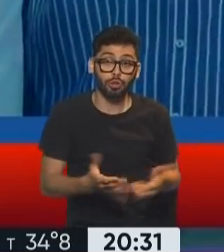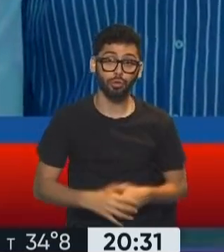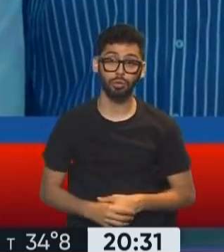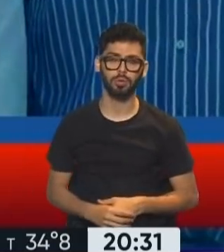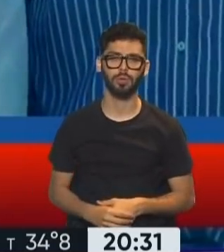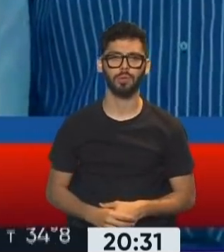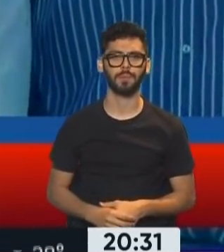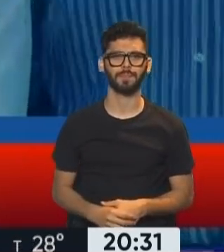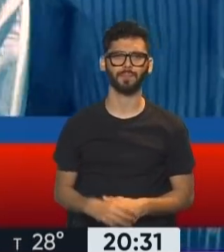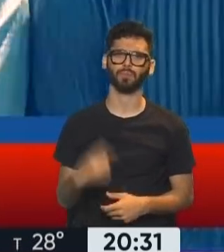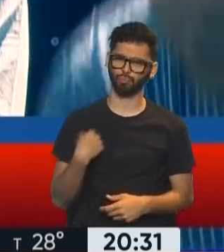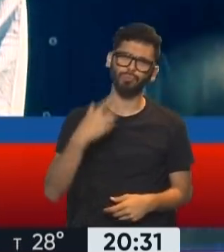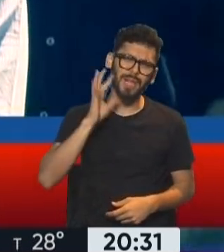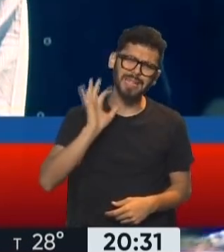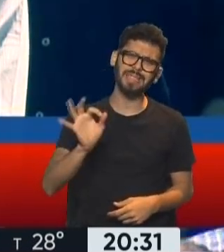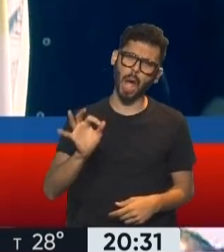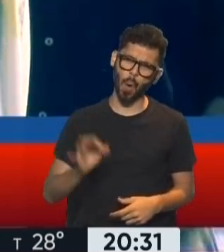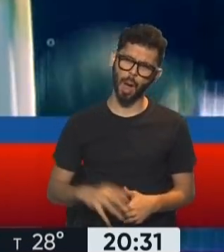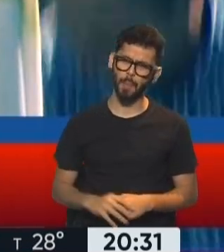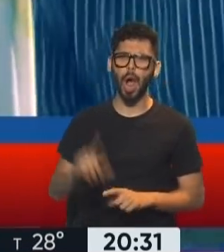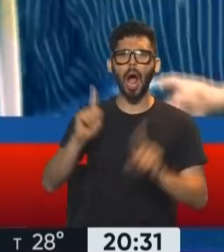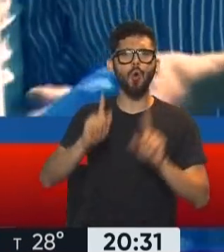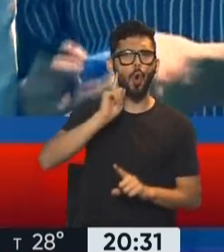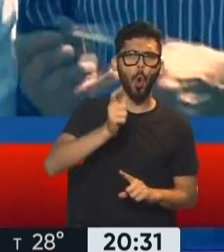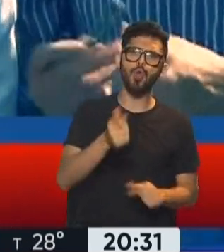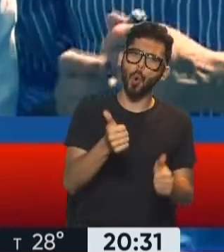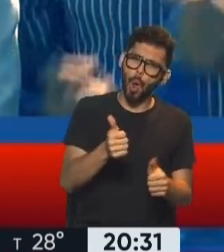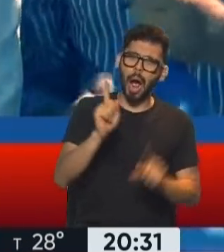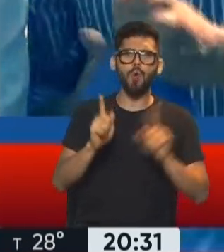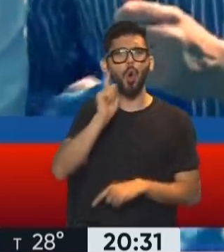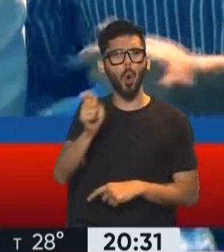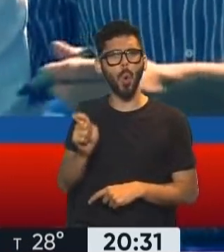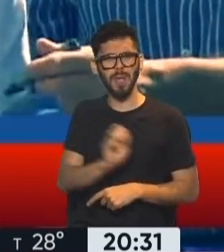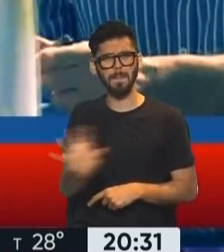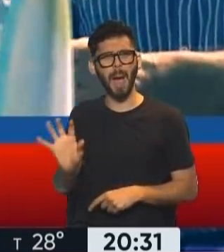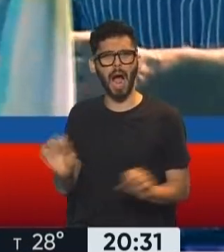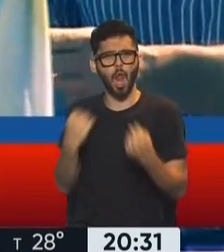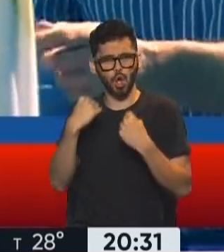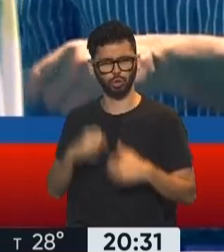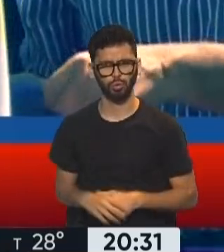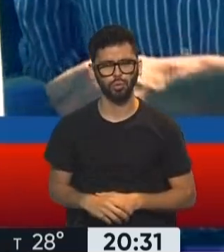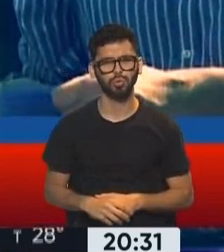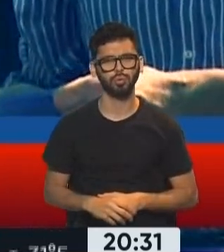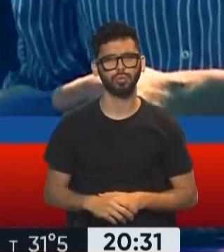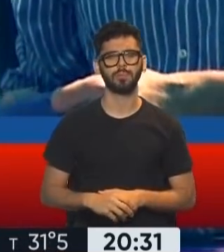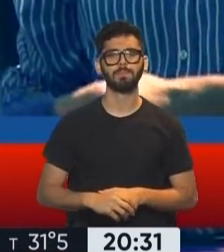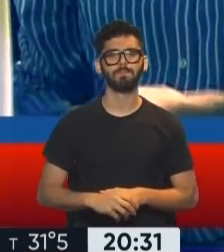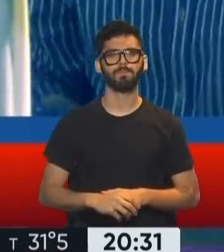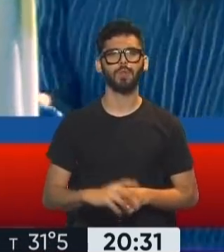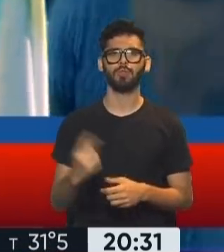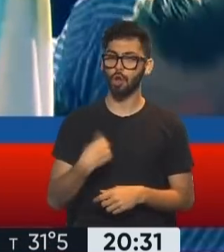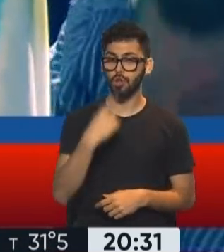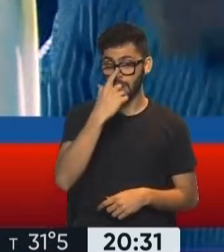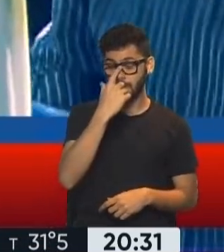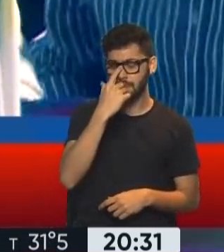Sabemos que hay jueces buenos y jueces malos. Venimos a presentarnos frente